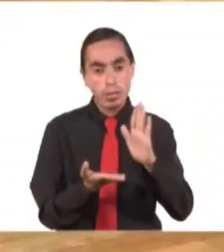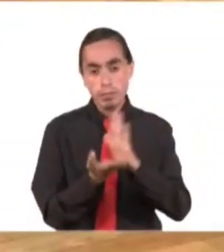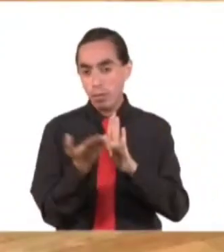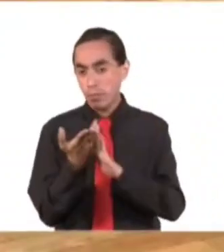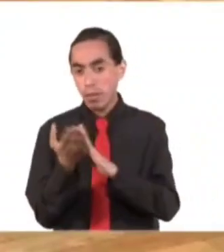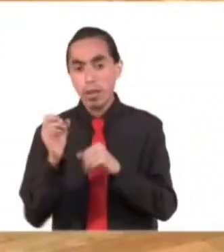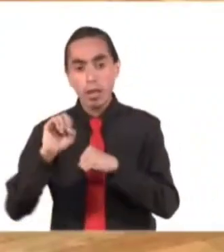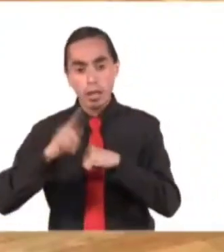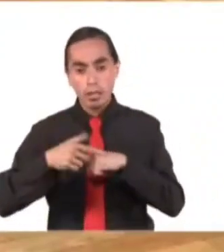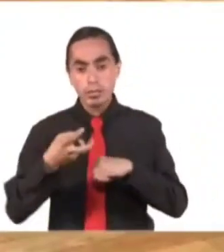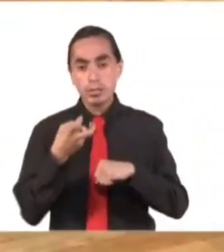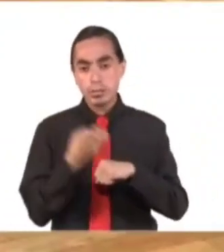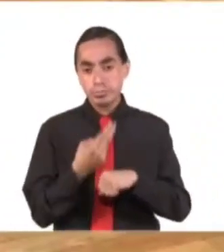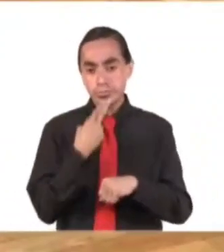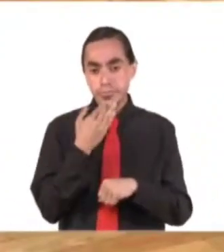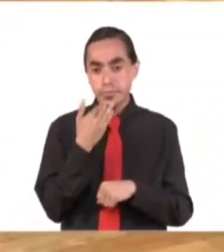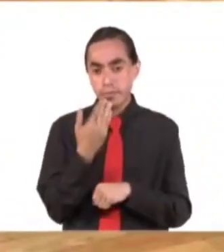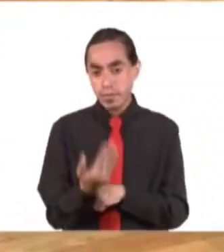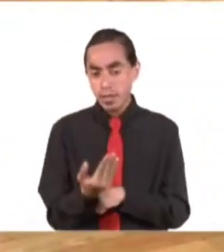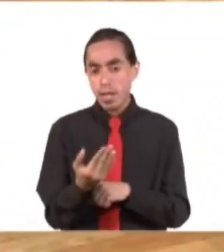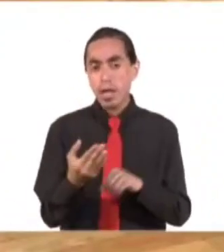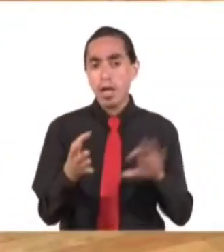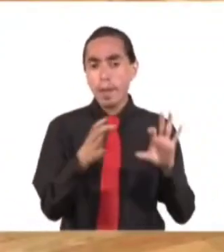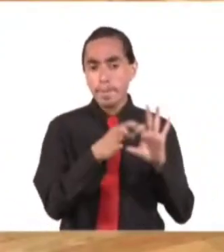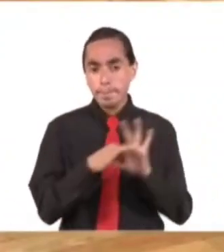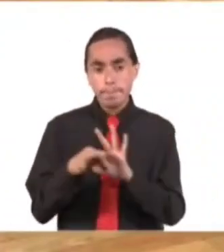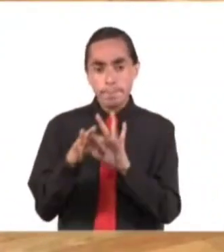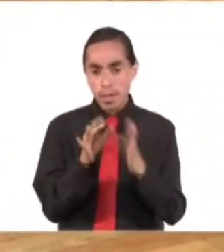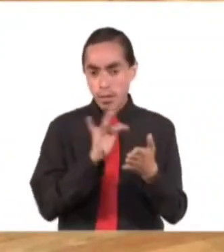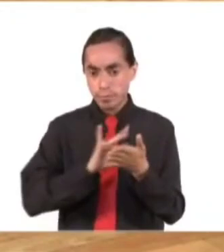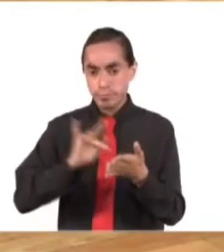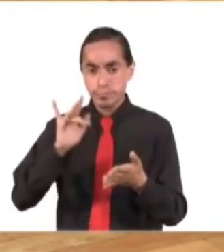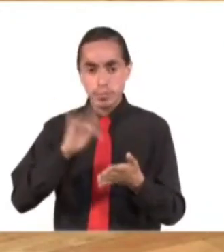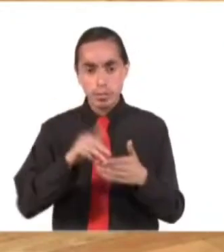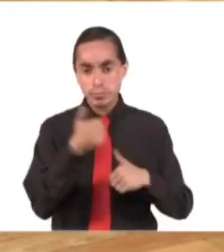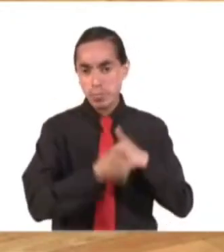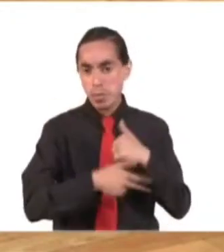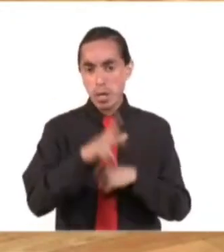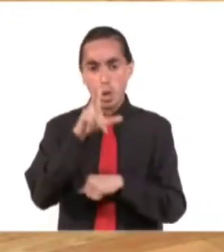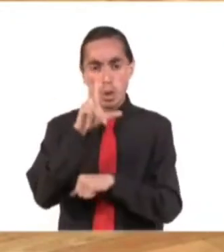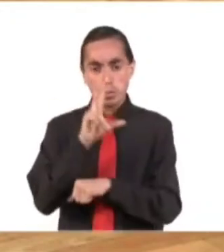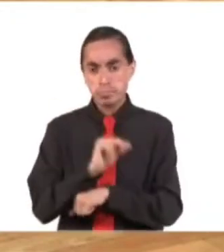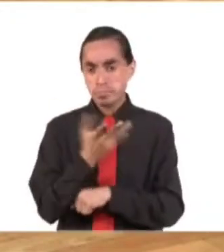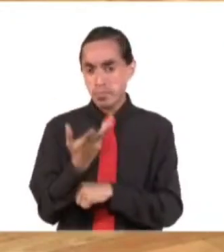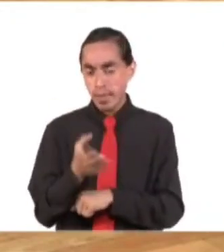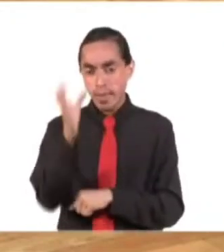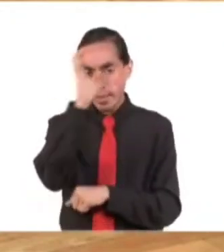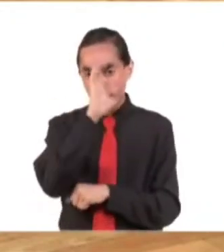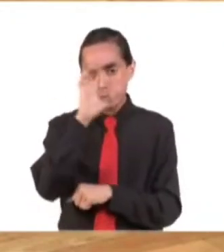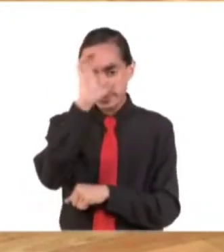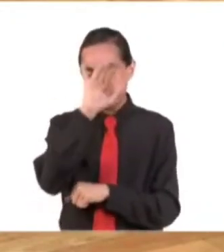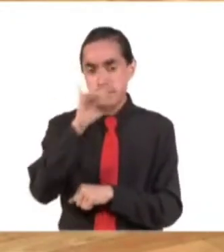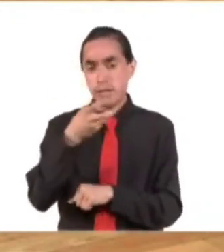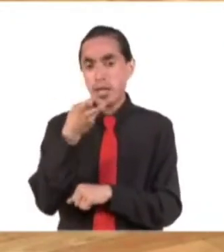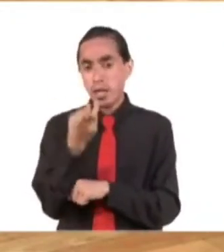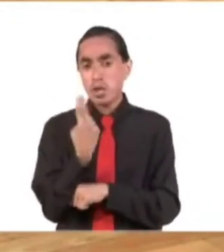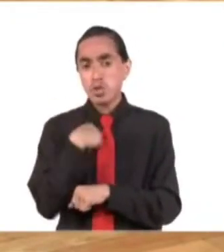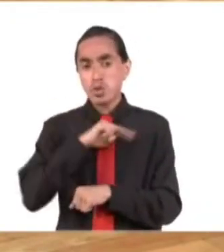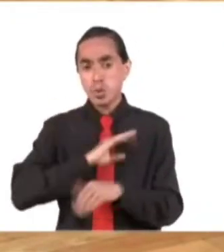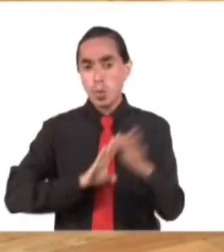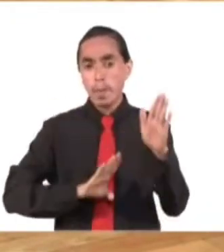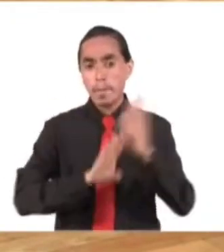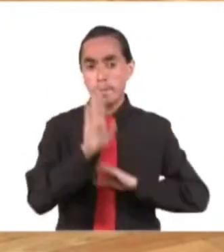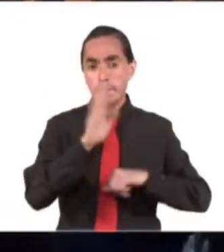al colaborar, más que competir en el conocimiento científico, logramos avanzar más rápido. Es un reto y